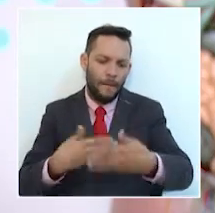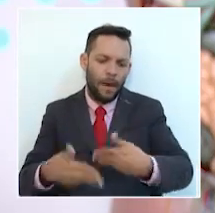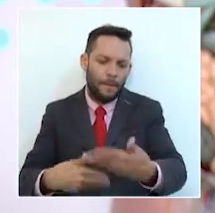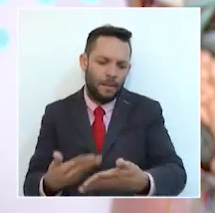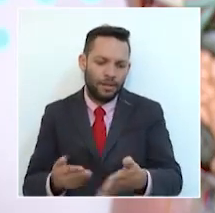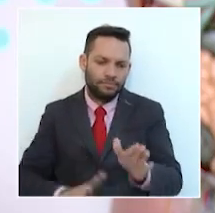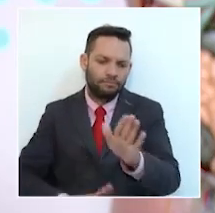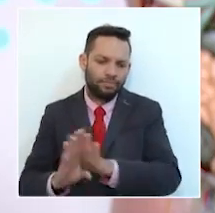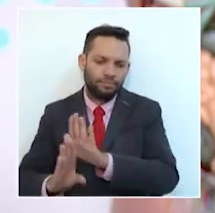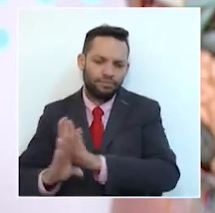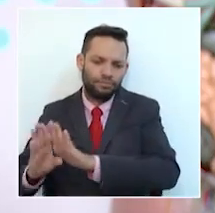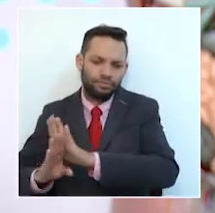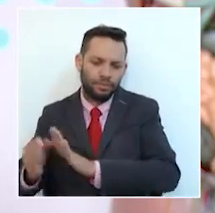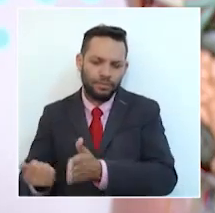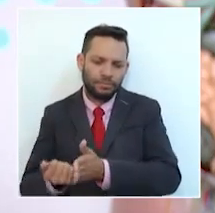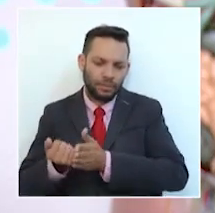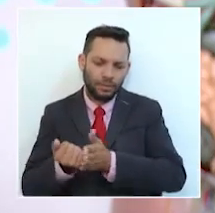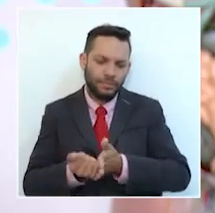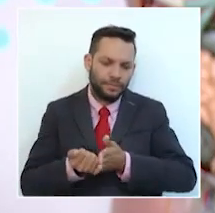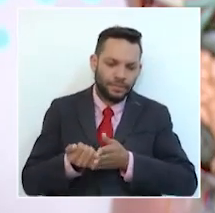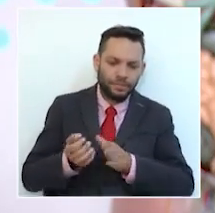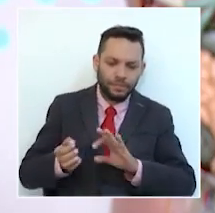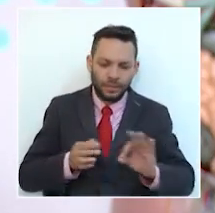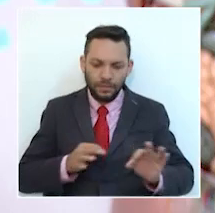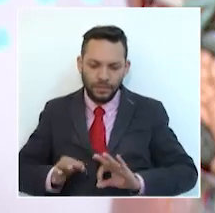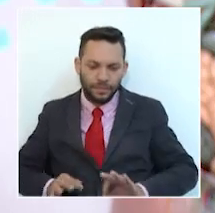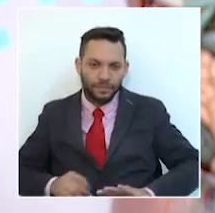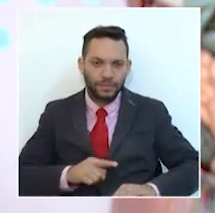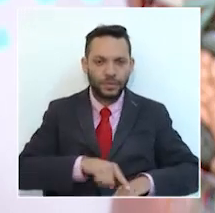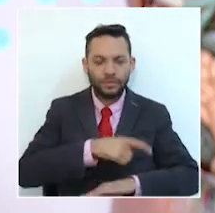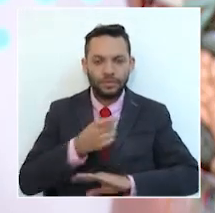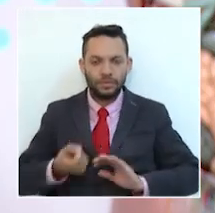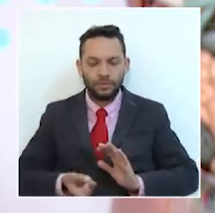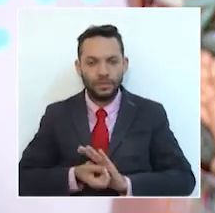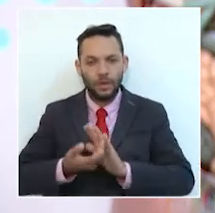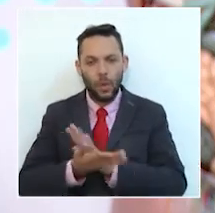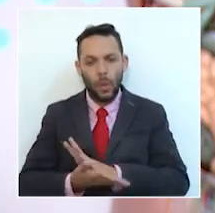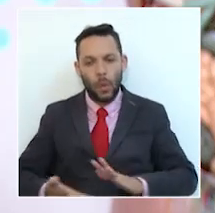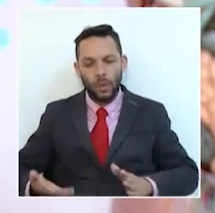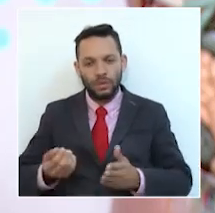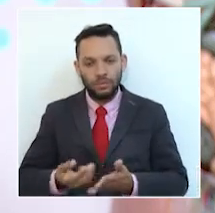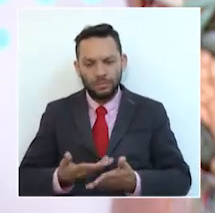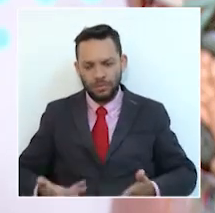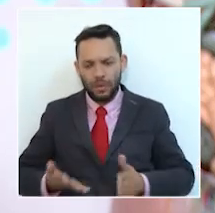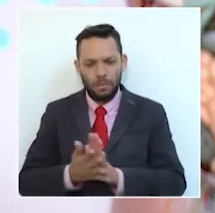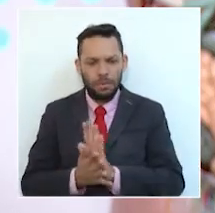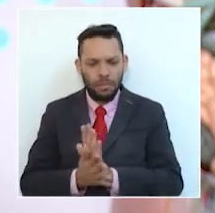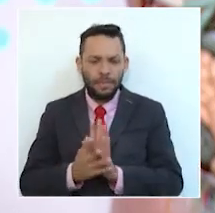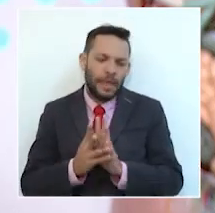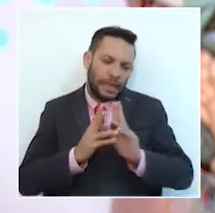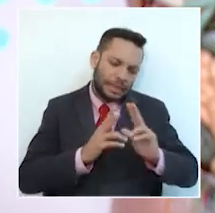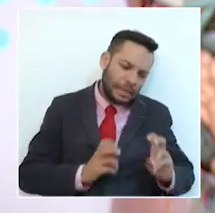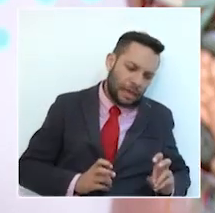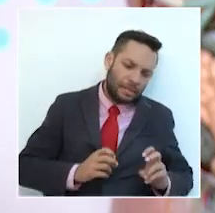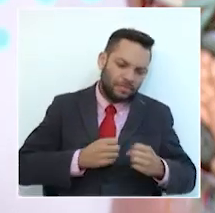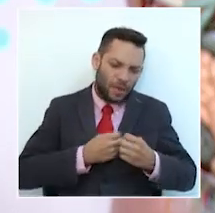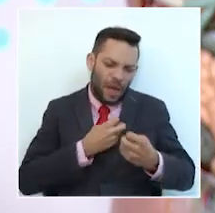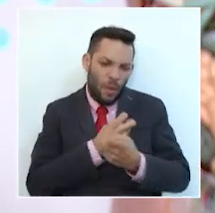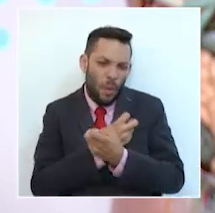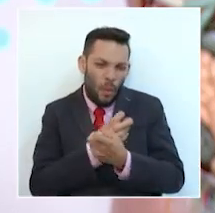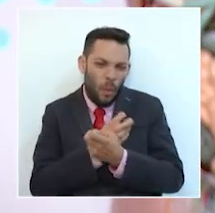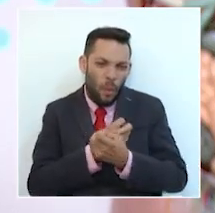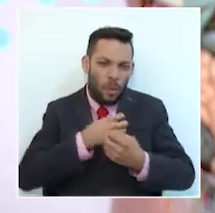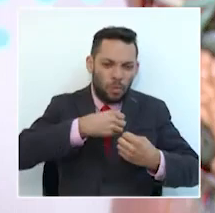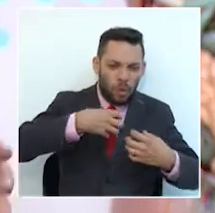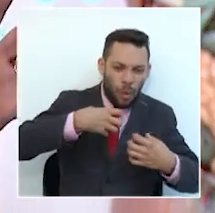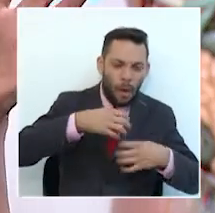estudia el uso de las aguas termales para todo tipo de patologías eso estamos aquí hemos hablado mucho de reumatología y dermatología